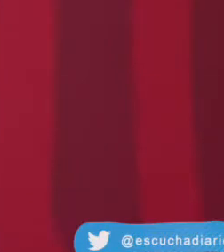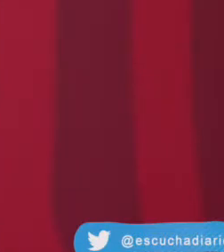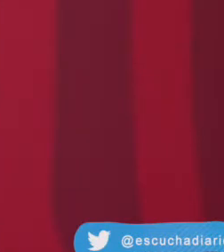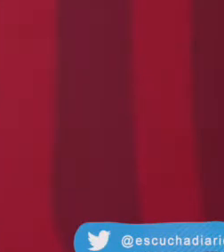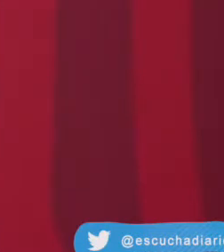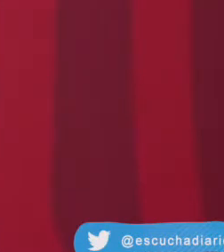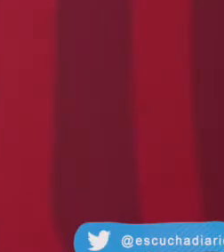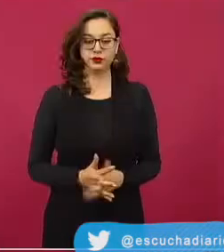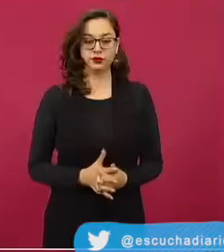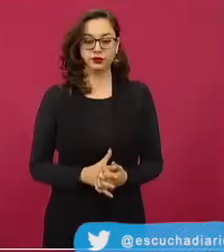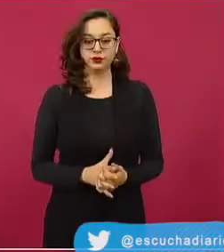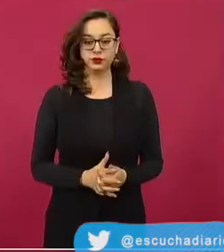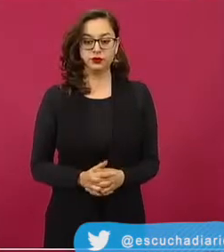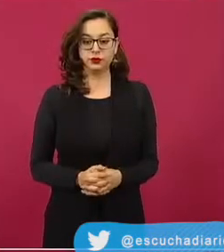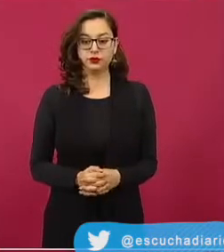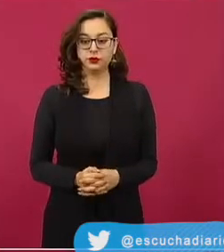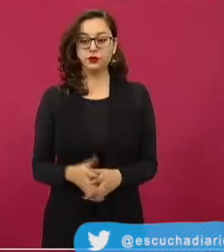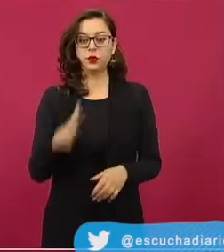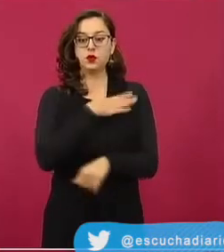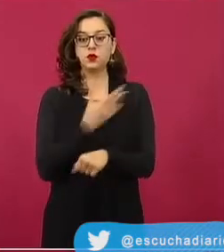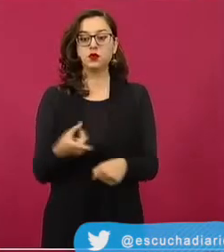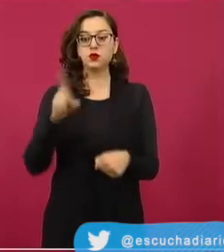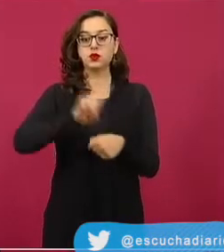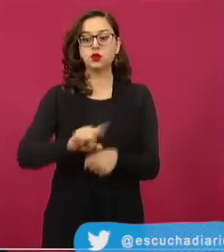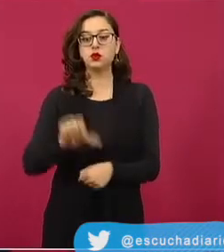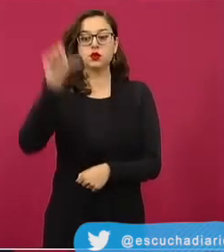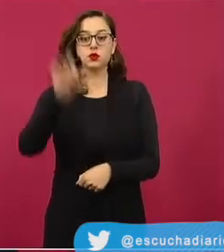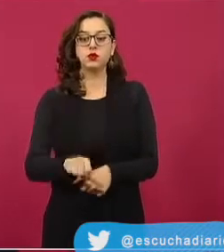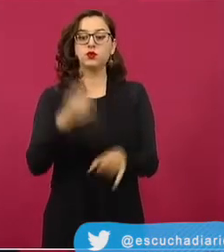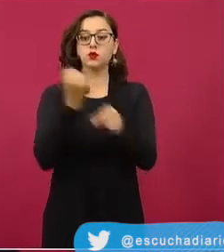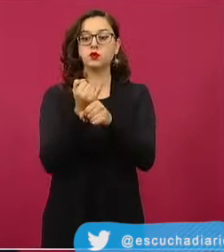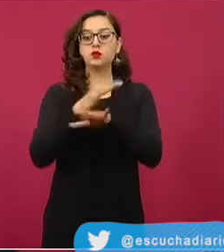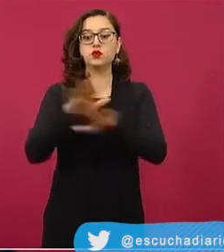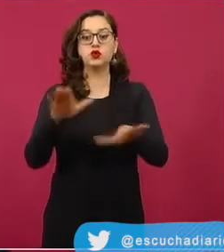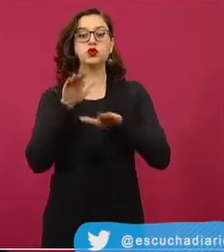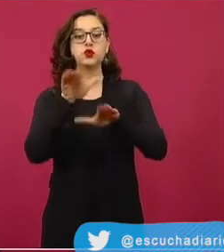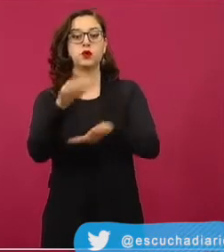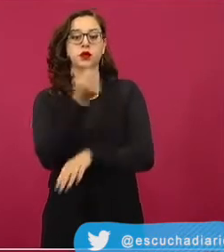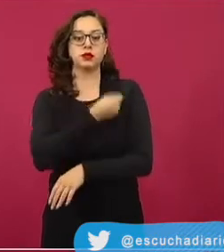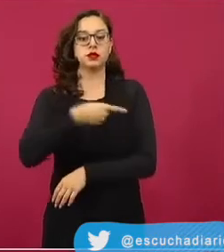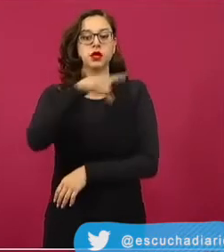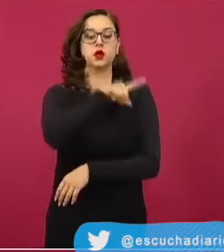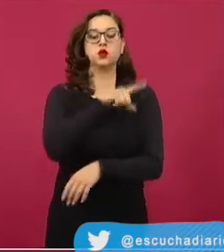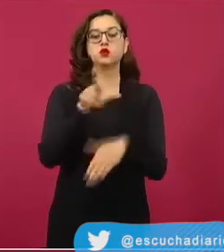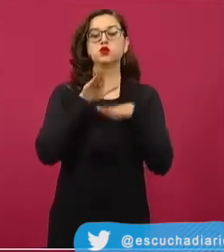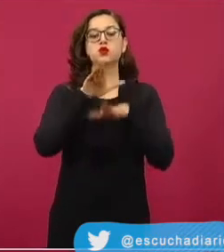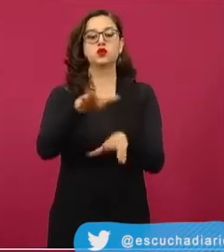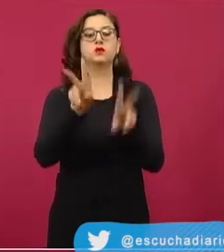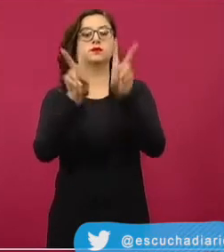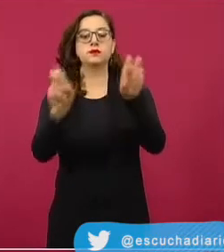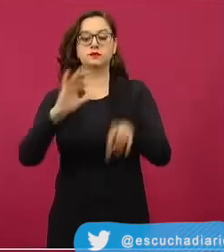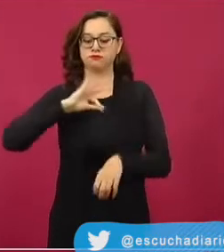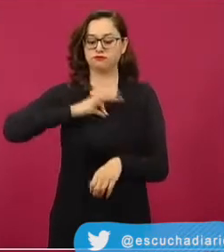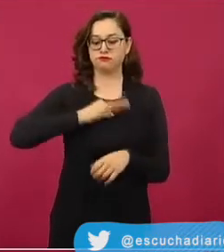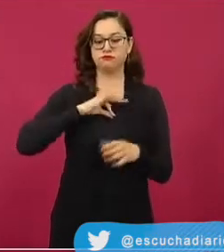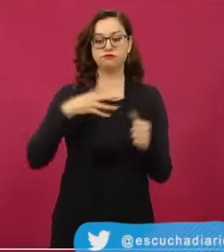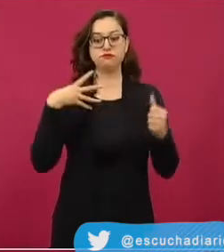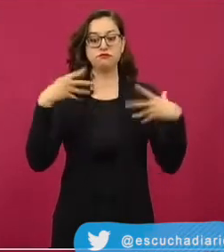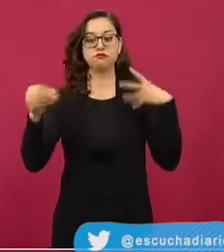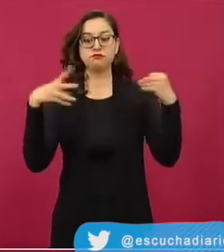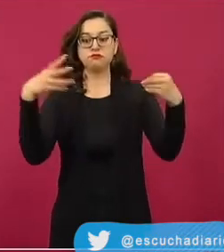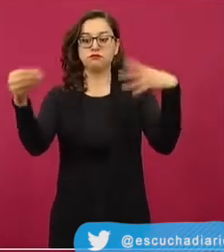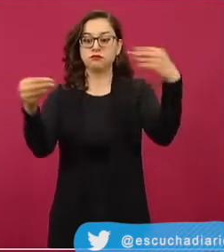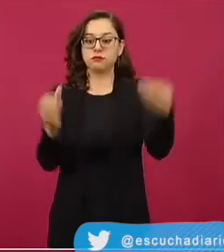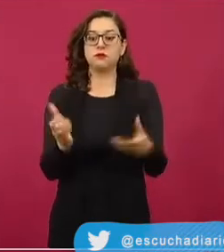presidente informó de la ausencia de hugo lópez gatell y fue jorge alcocer secretario de salud quien informó que está garantizado el suministro